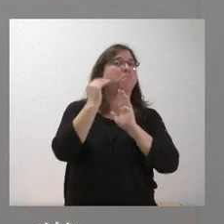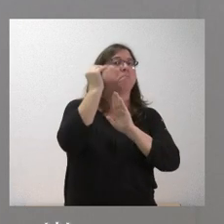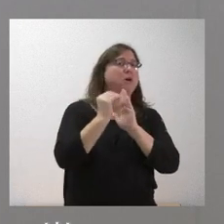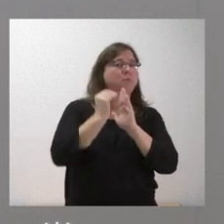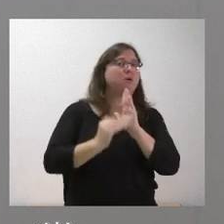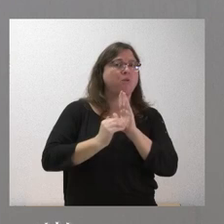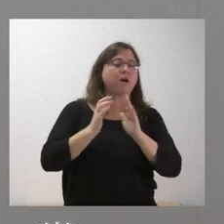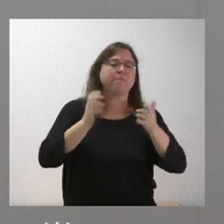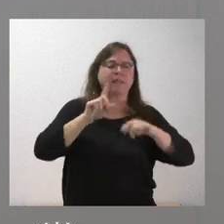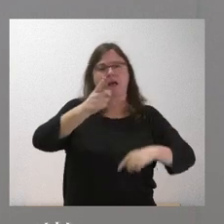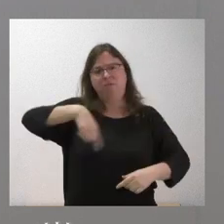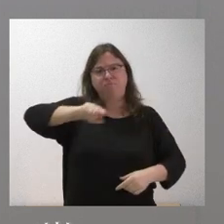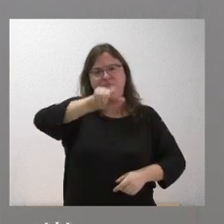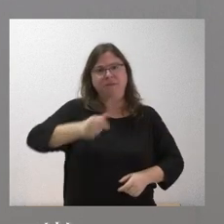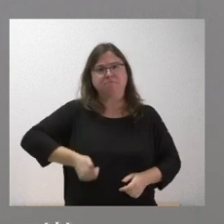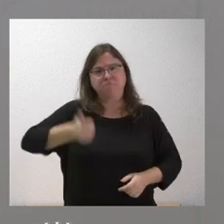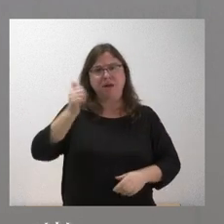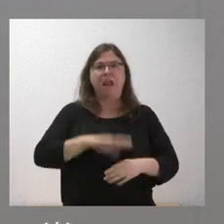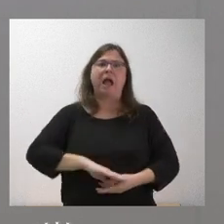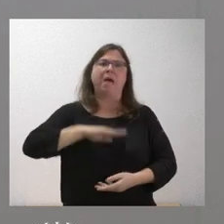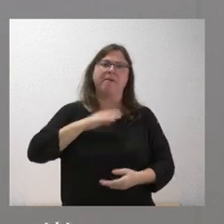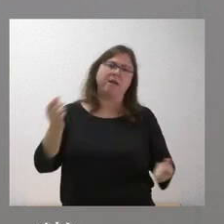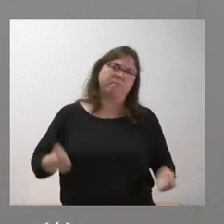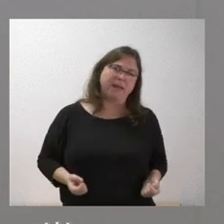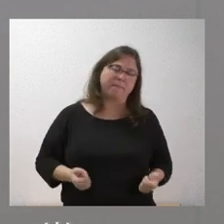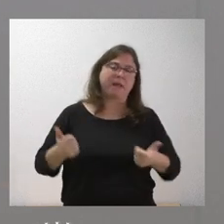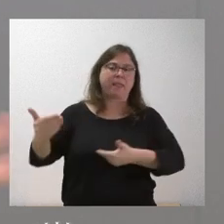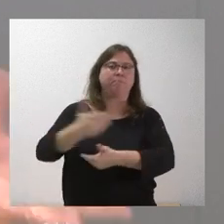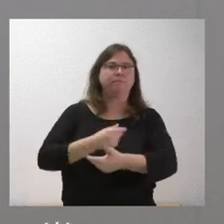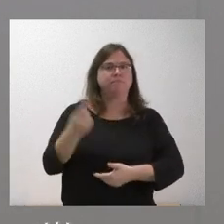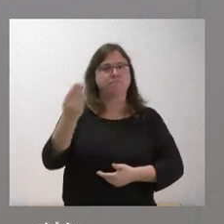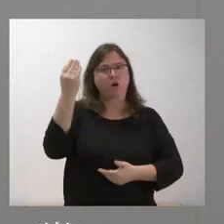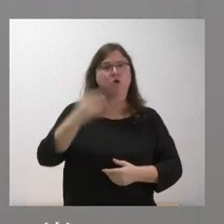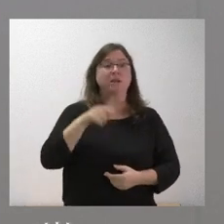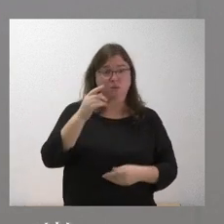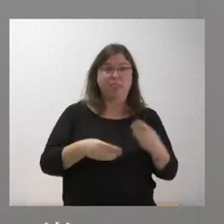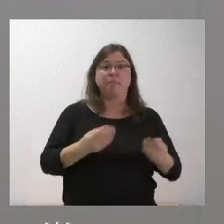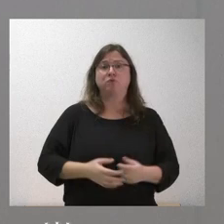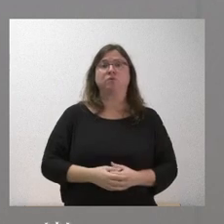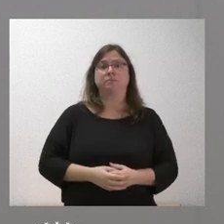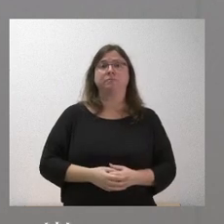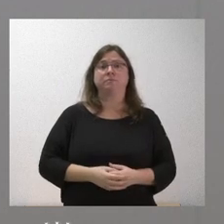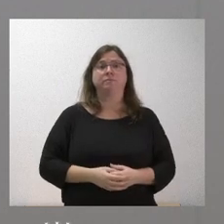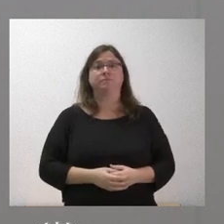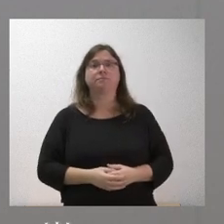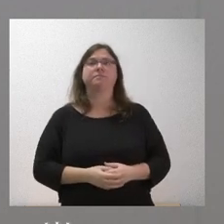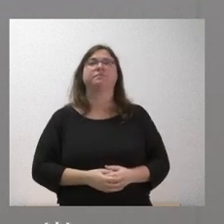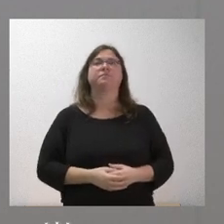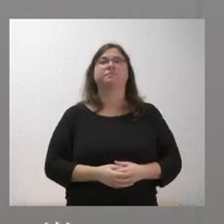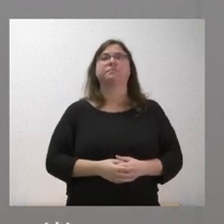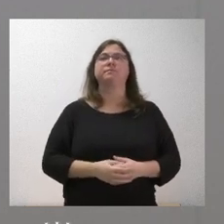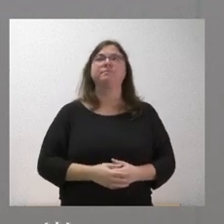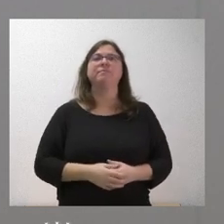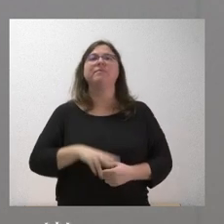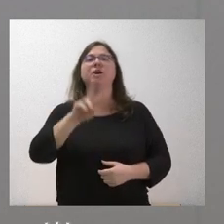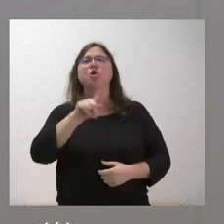más a la gente y que mayor capacidad de crecimiento económico producen eso es precisamente lo que estamos haciendo por tanto no